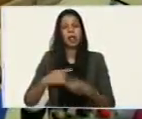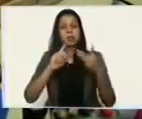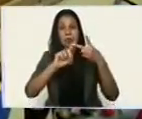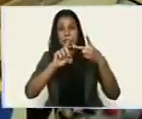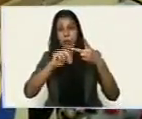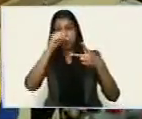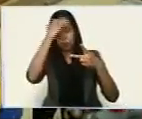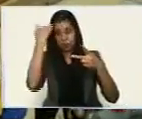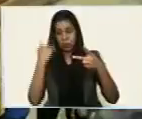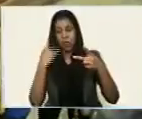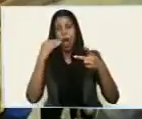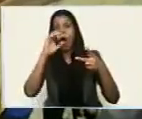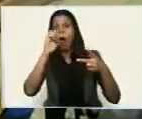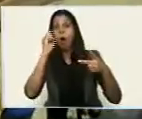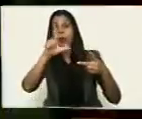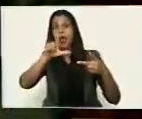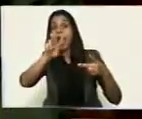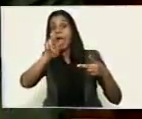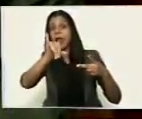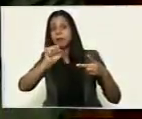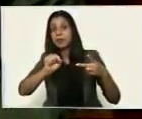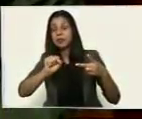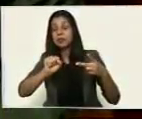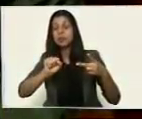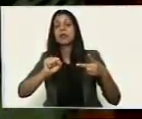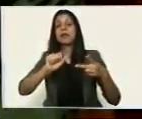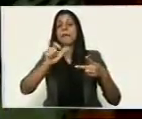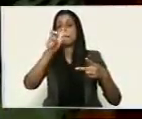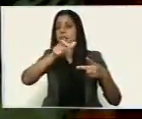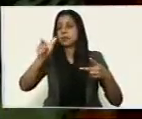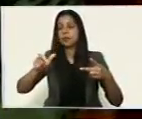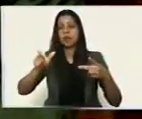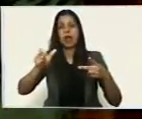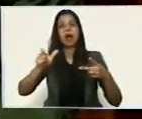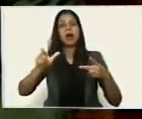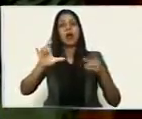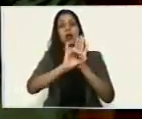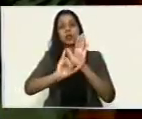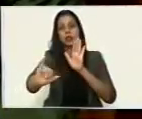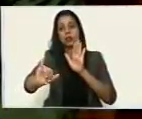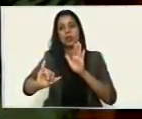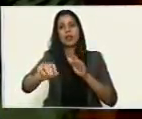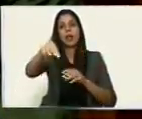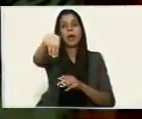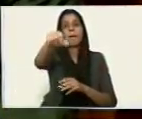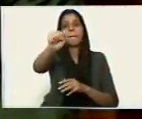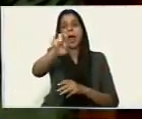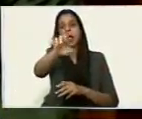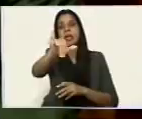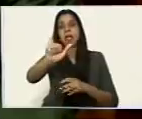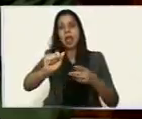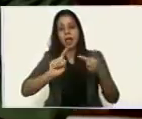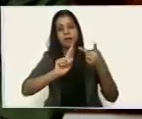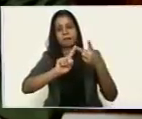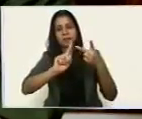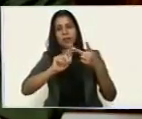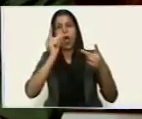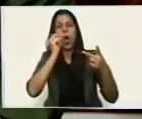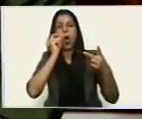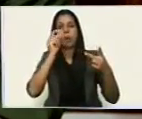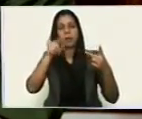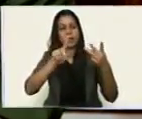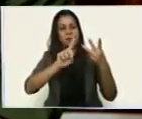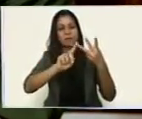Elías Amoroso, lo acompañarán los constituyentes María Gabriela Vegas, Francisco Torrealba,